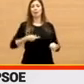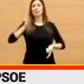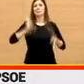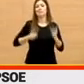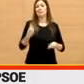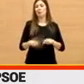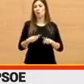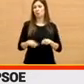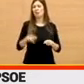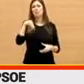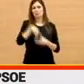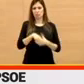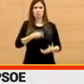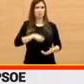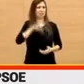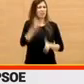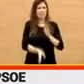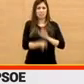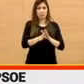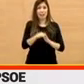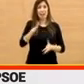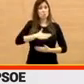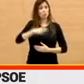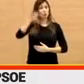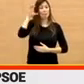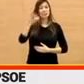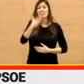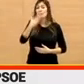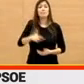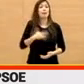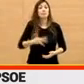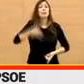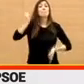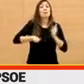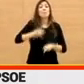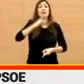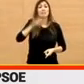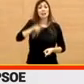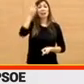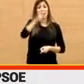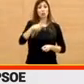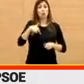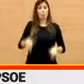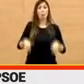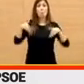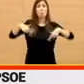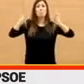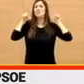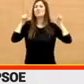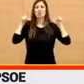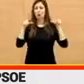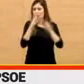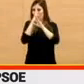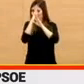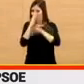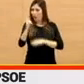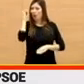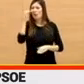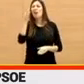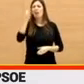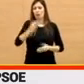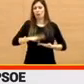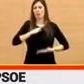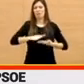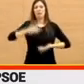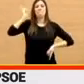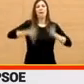Porque en nuestro país mandan, desgraciadamente, quienes no se presentan a las elecciones y quienes tienen capacidad efectiva de doblegar las instituciones y la propia